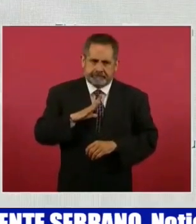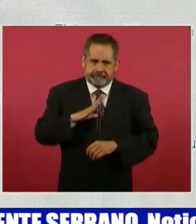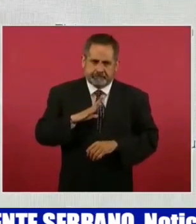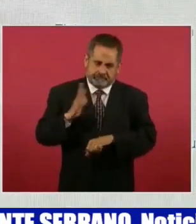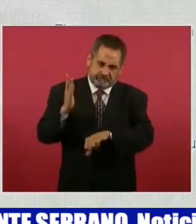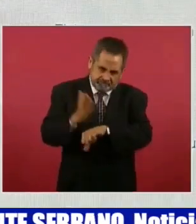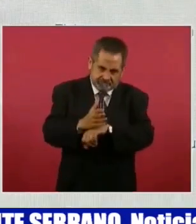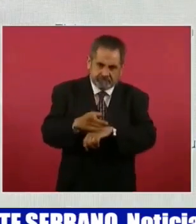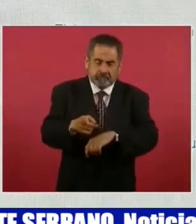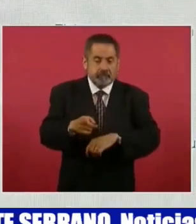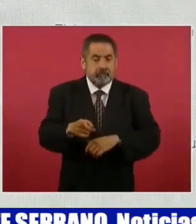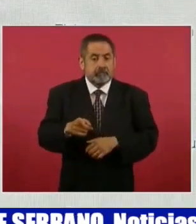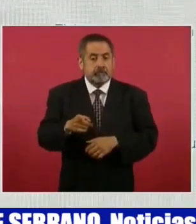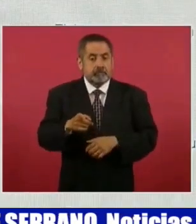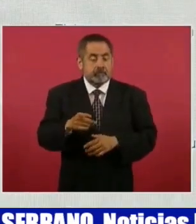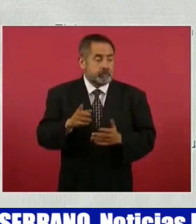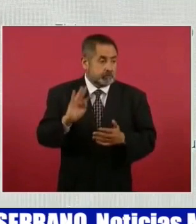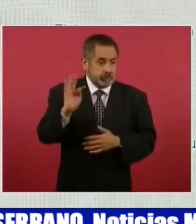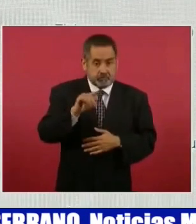Y si tú